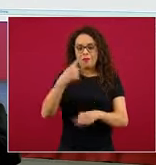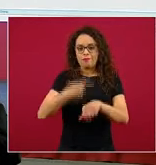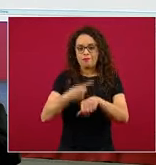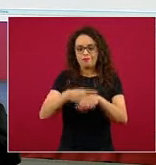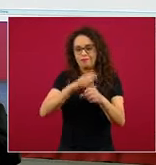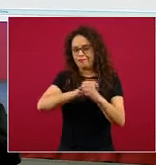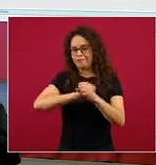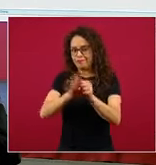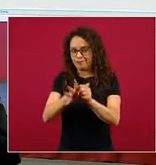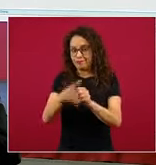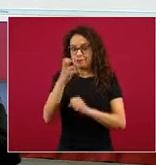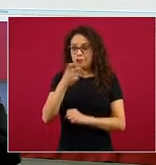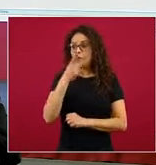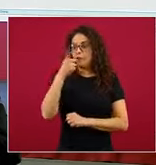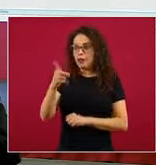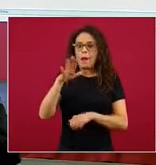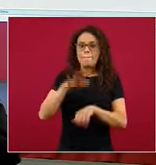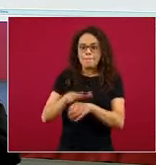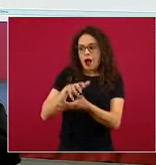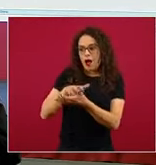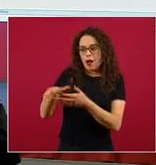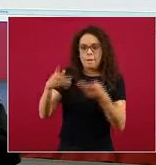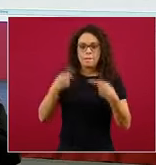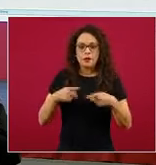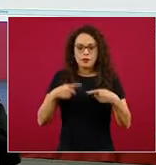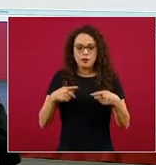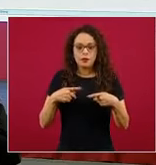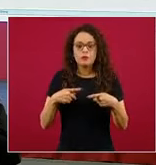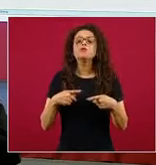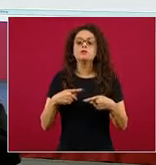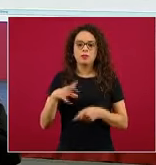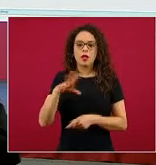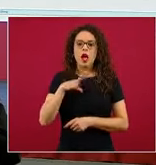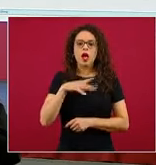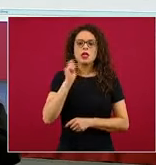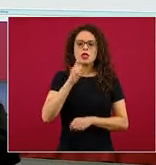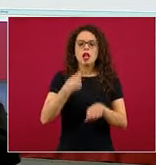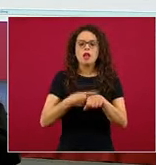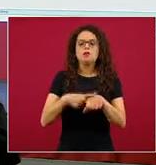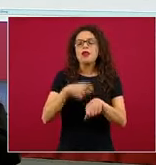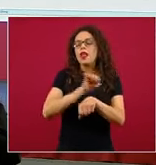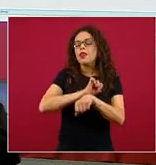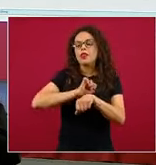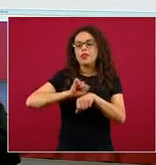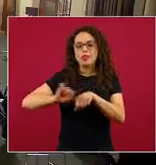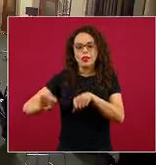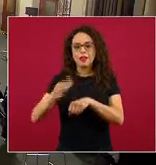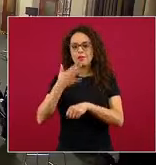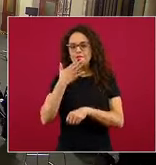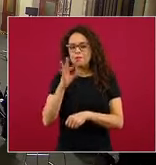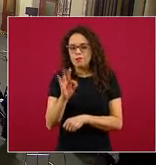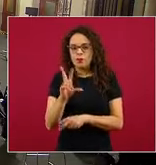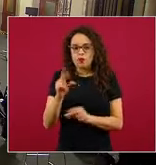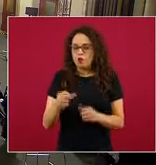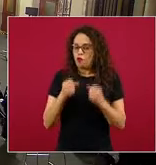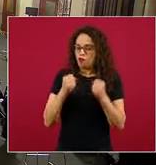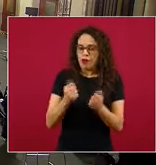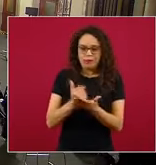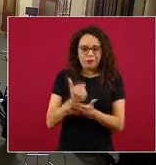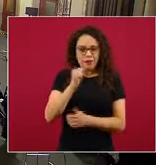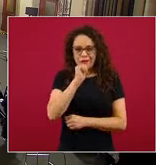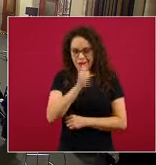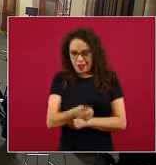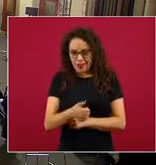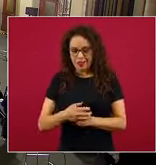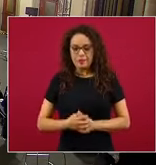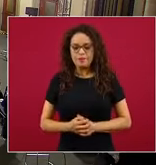comentábamos que la gran mayoría de personas desarrollan enfermedad leve. Veamos la siguiente diapositiva, que es